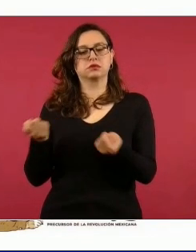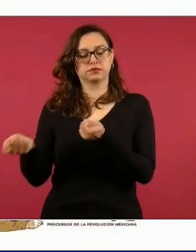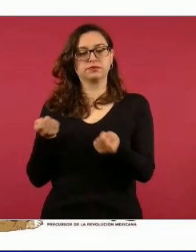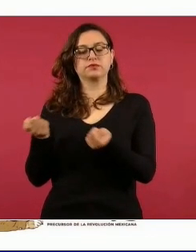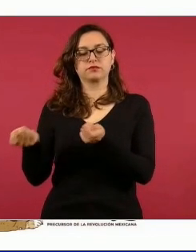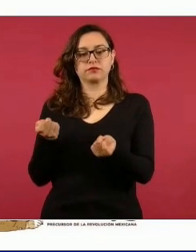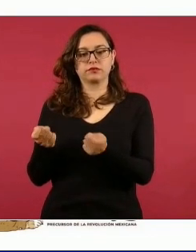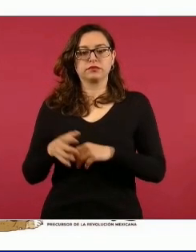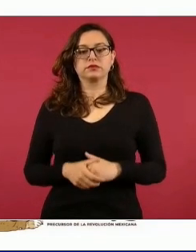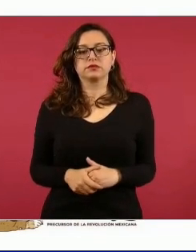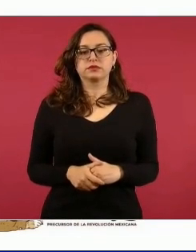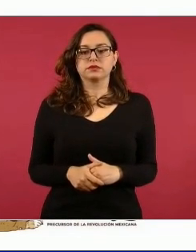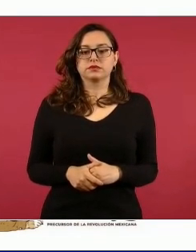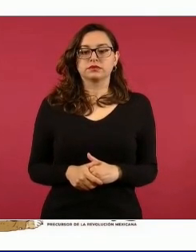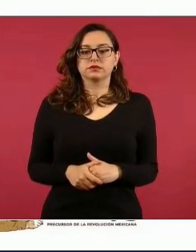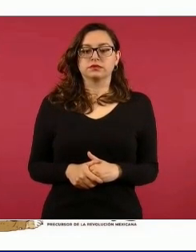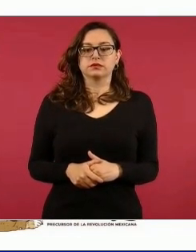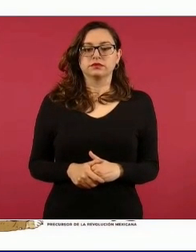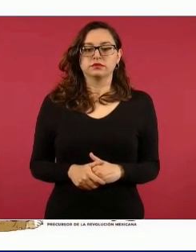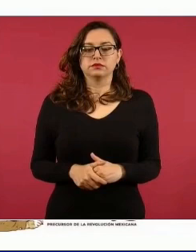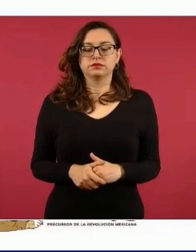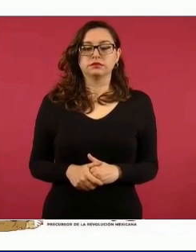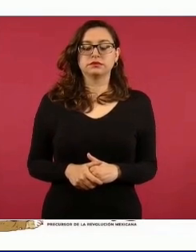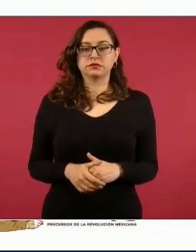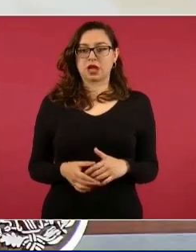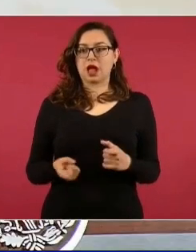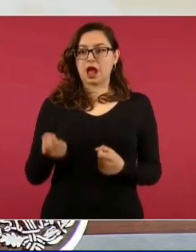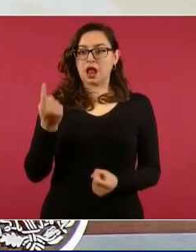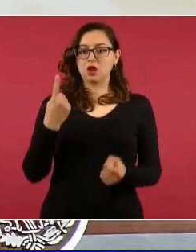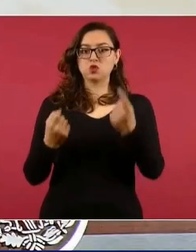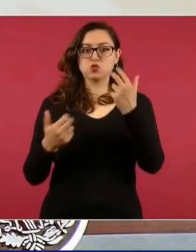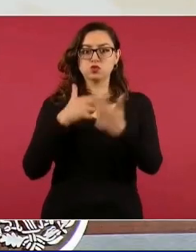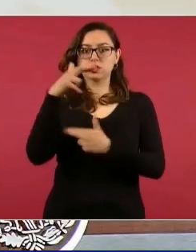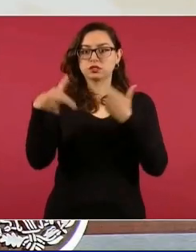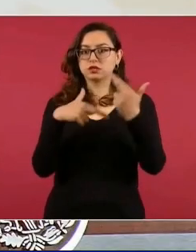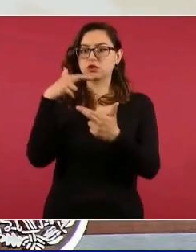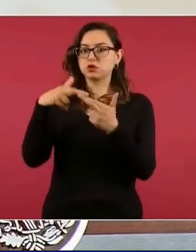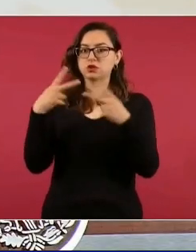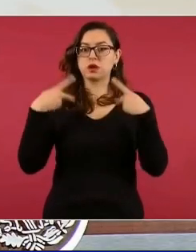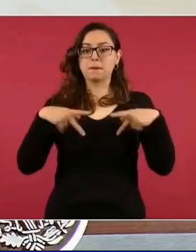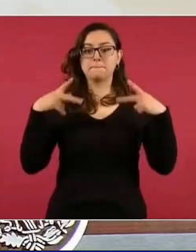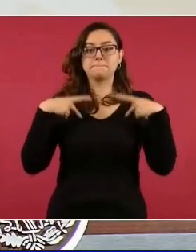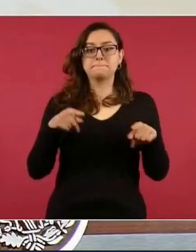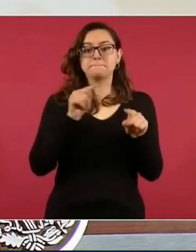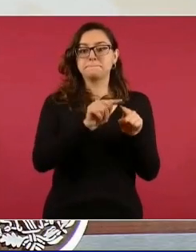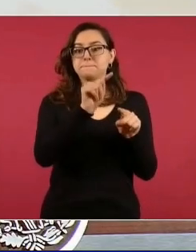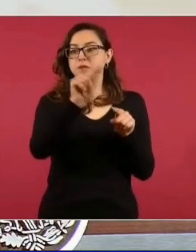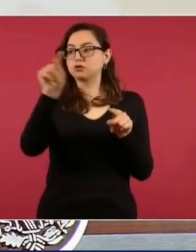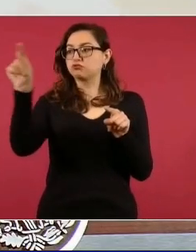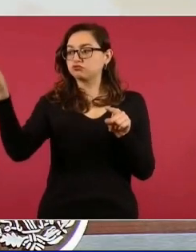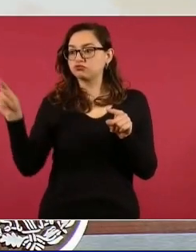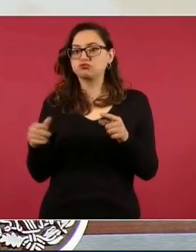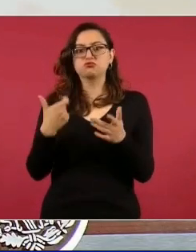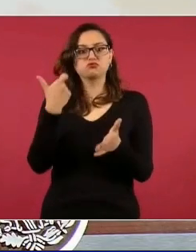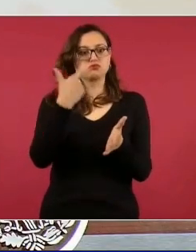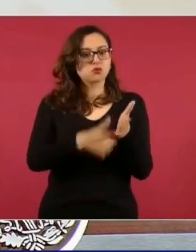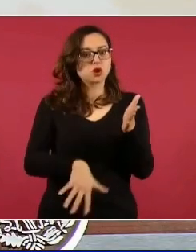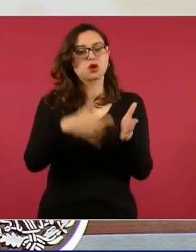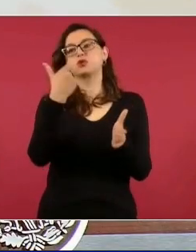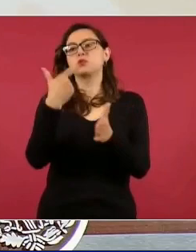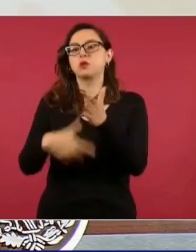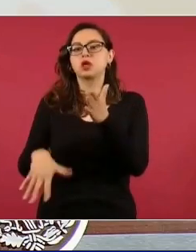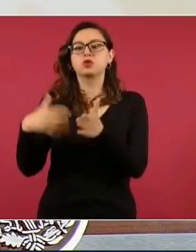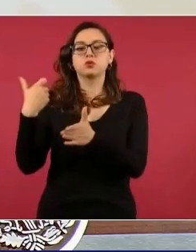país. Seguimos encontrando que vende por abajo del precio máximo, que son aliados de los consumidores para